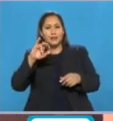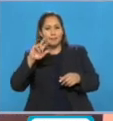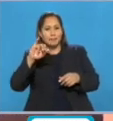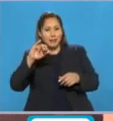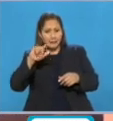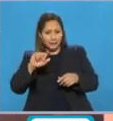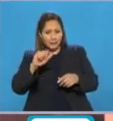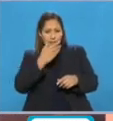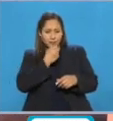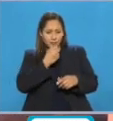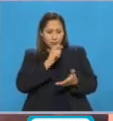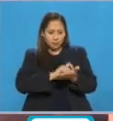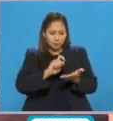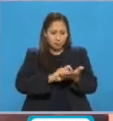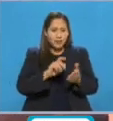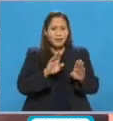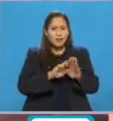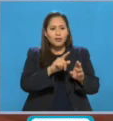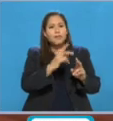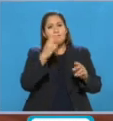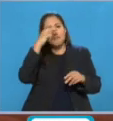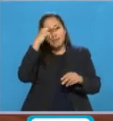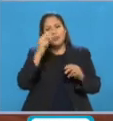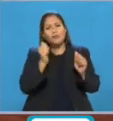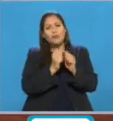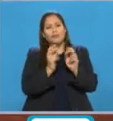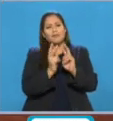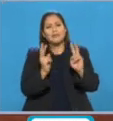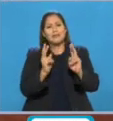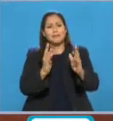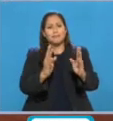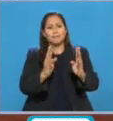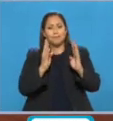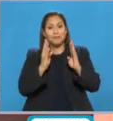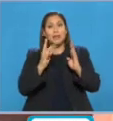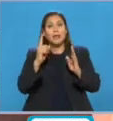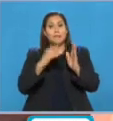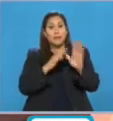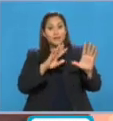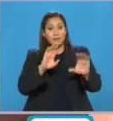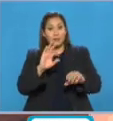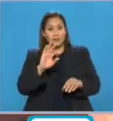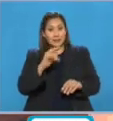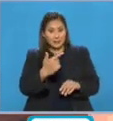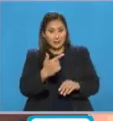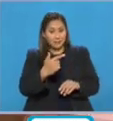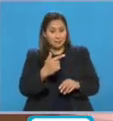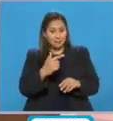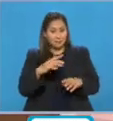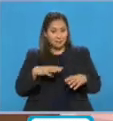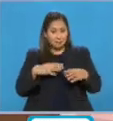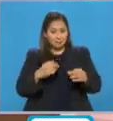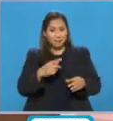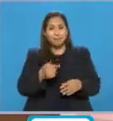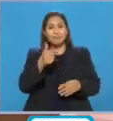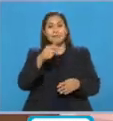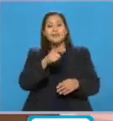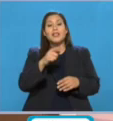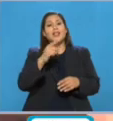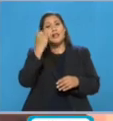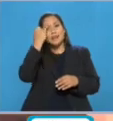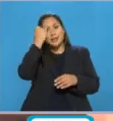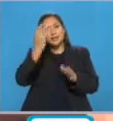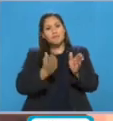son la utopía moderna del México sin vecindades, ¿no? Claro. El primer multifamiliar es de 1947 y la idea de